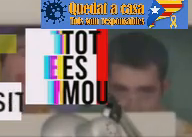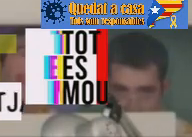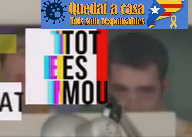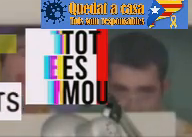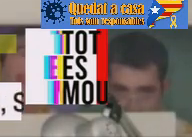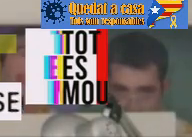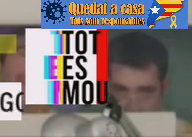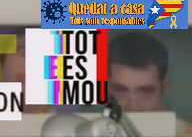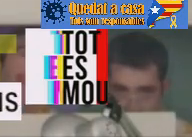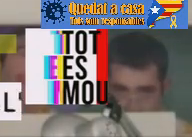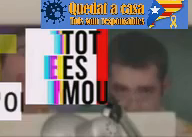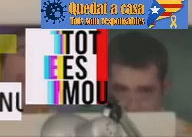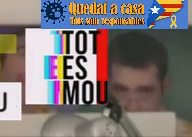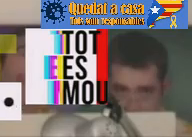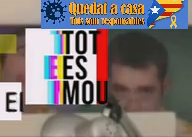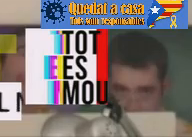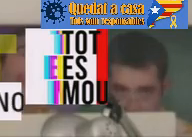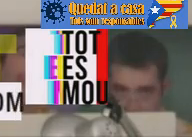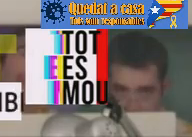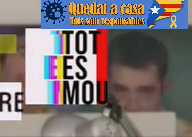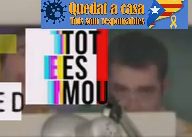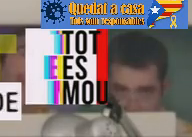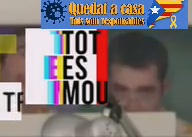Superior de Investigaciones Científicas. Luis Enjuanes dice,